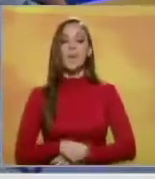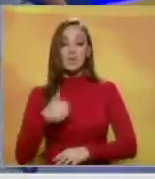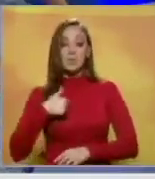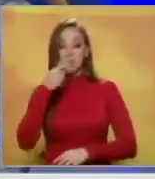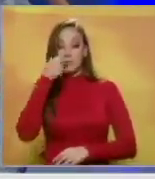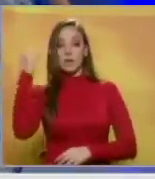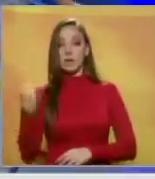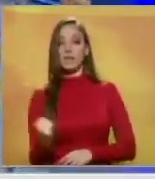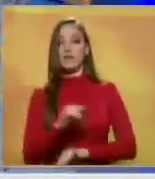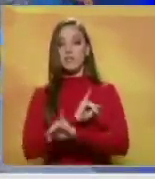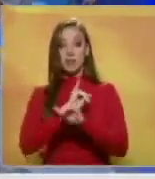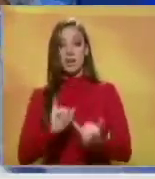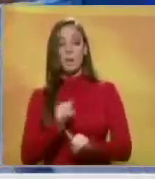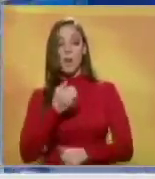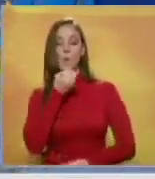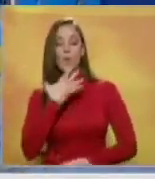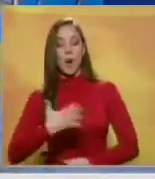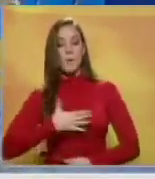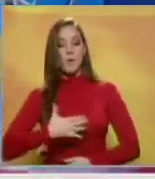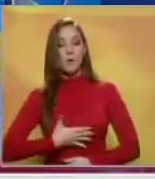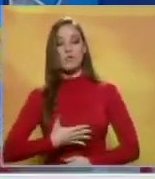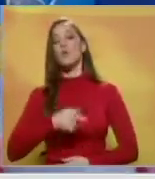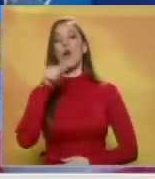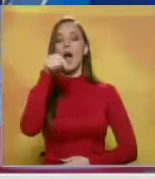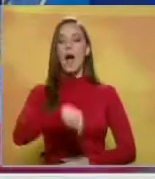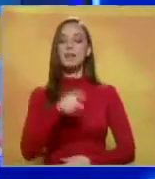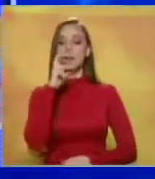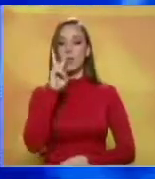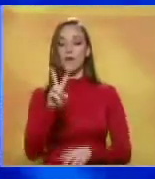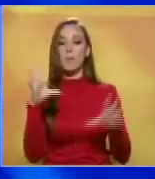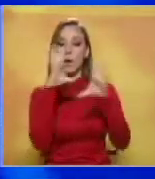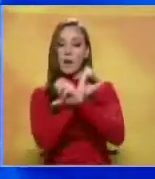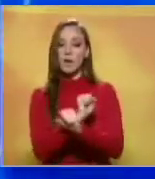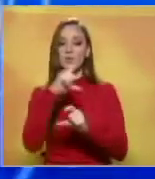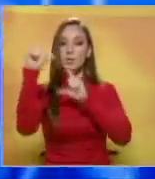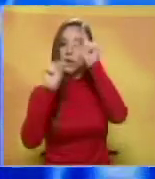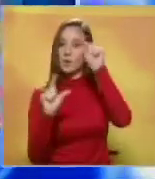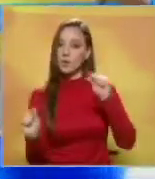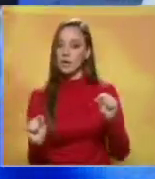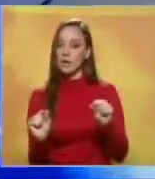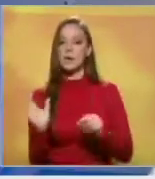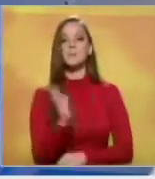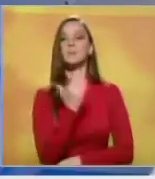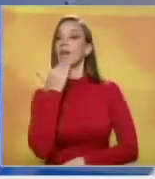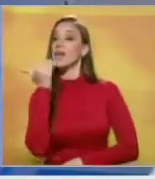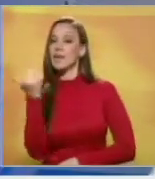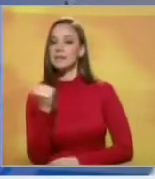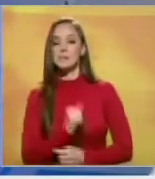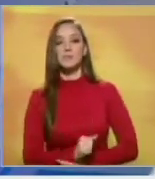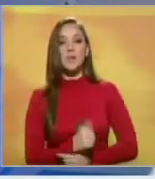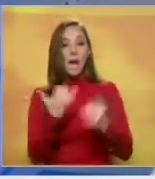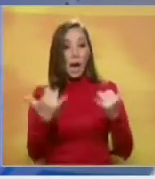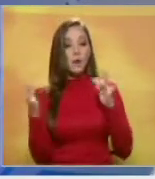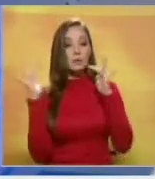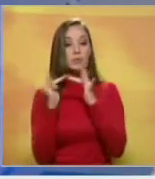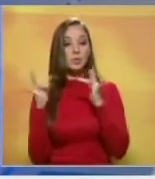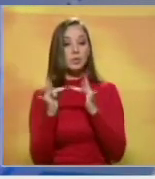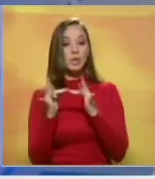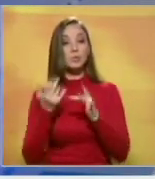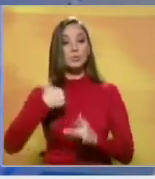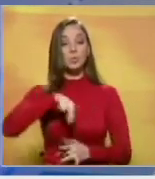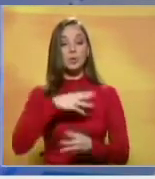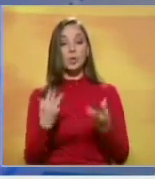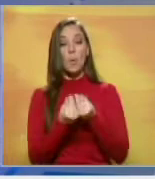federica guzmán que tengan buen provecho y nos vemos esta noche aquí en estrenos y escritos muchísimas gracias a federica y ahora vamos a hacer un nuevo contacto con nuestro